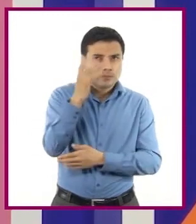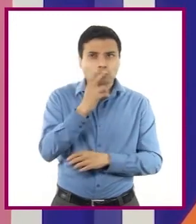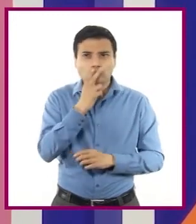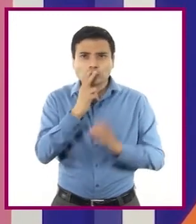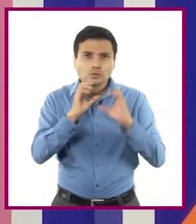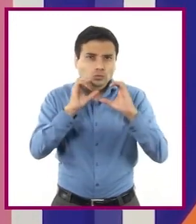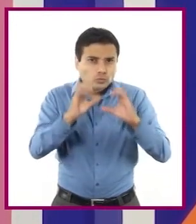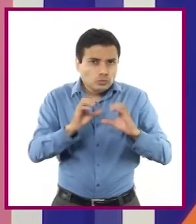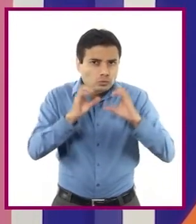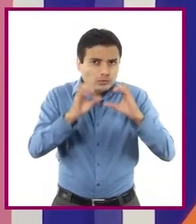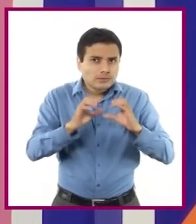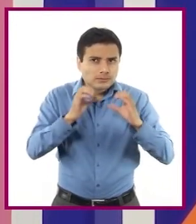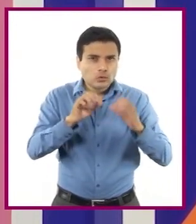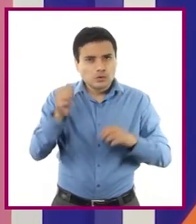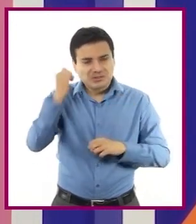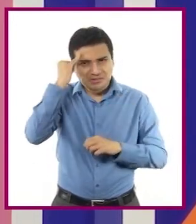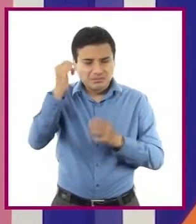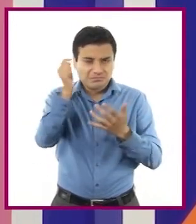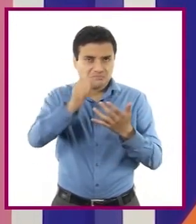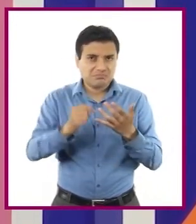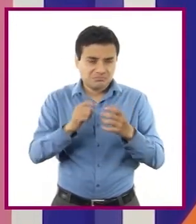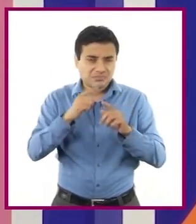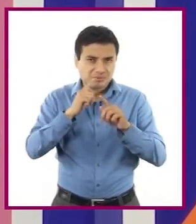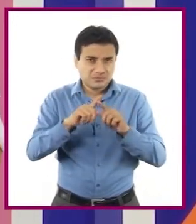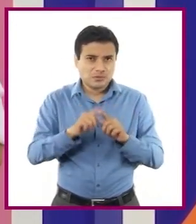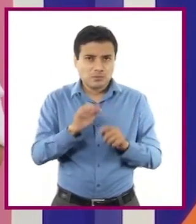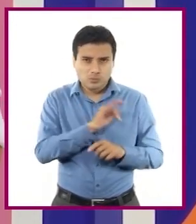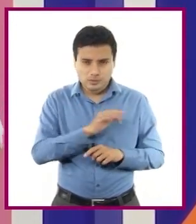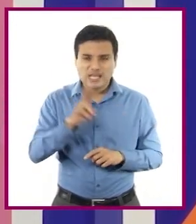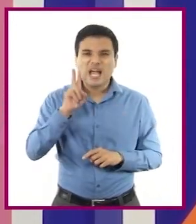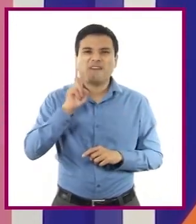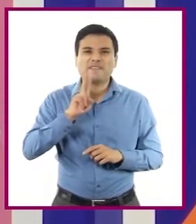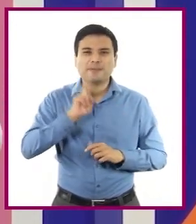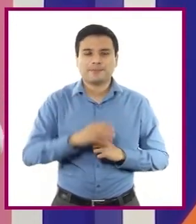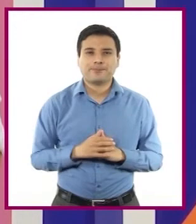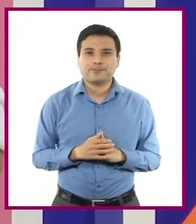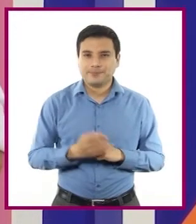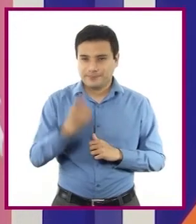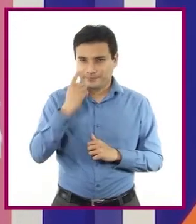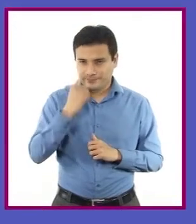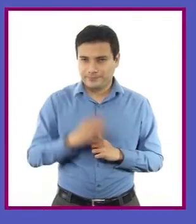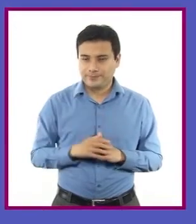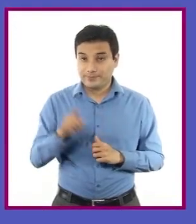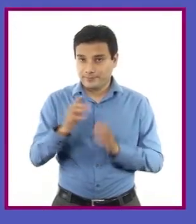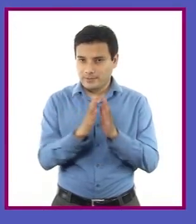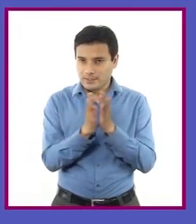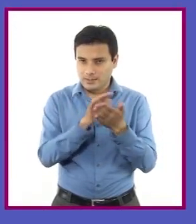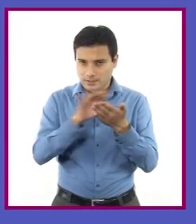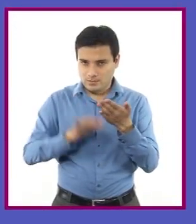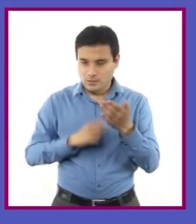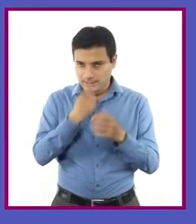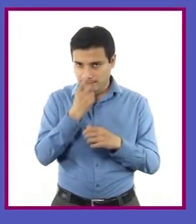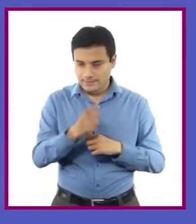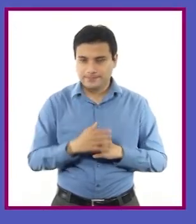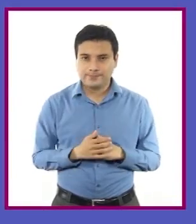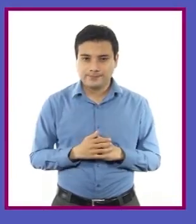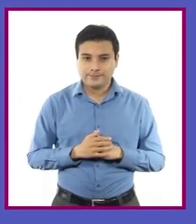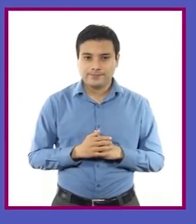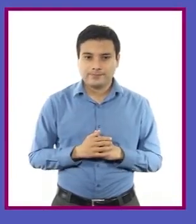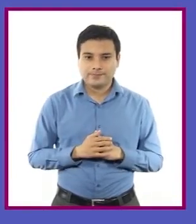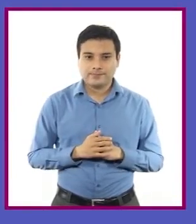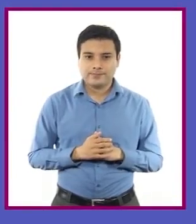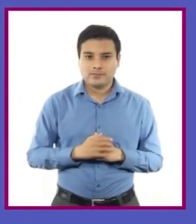reserva ecológica de la mariposa monarca. Revisemos y analicemos lo que dice el siguiente texto. Jorge